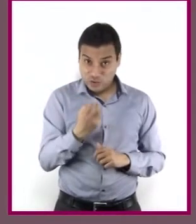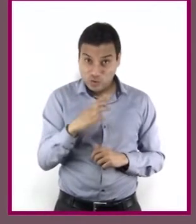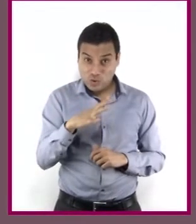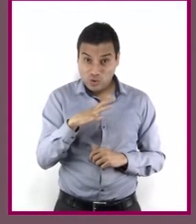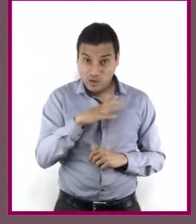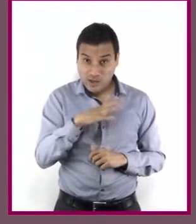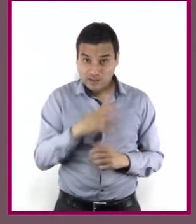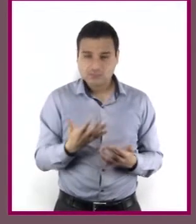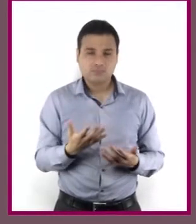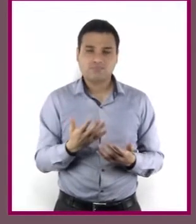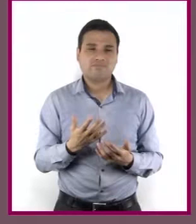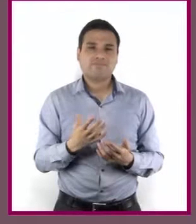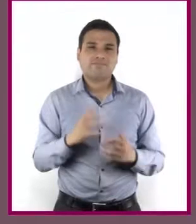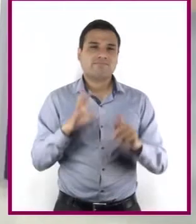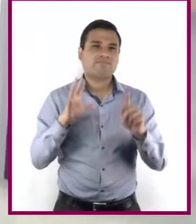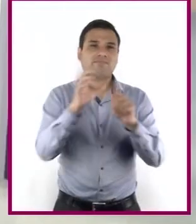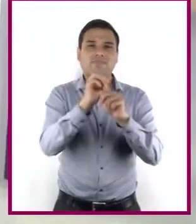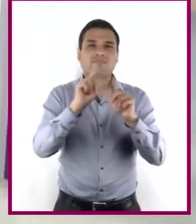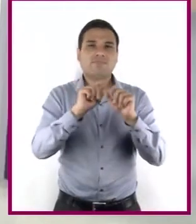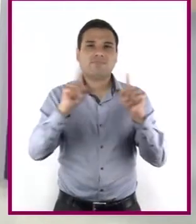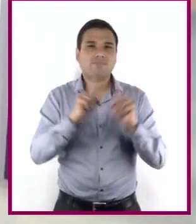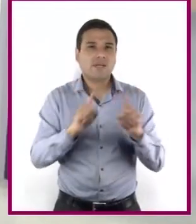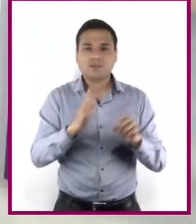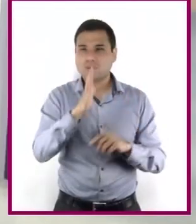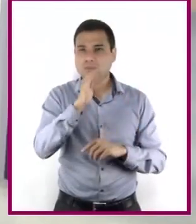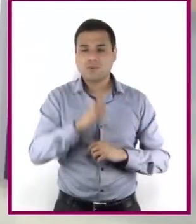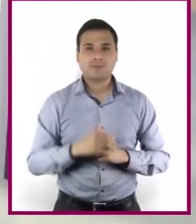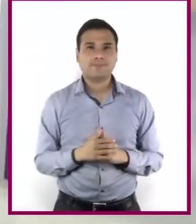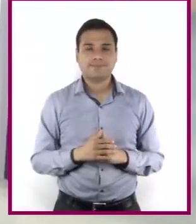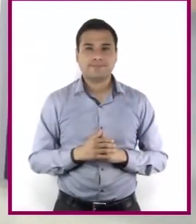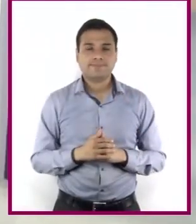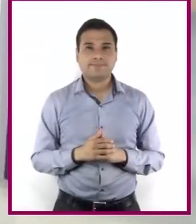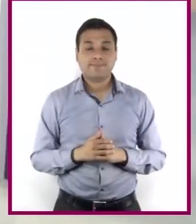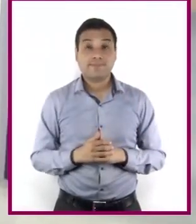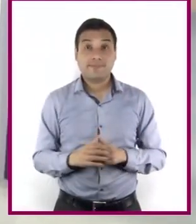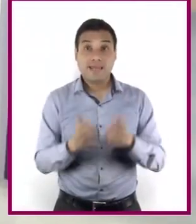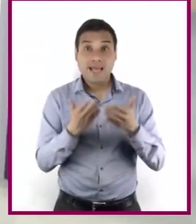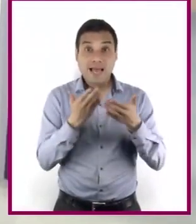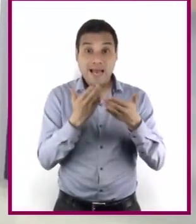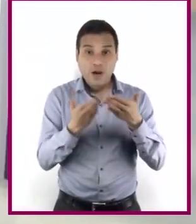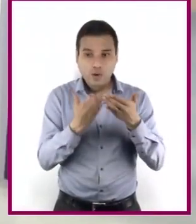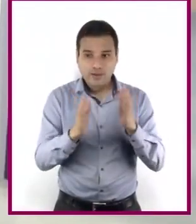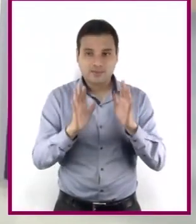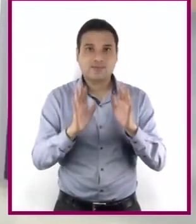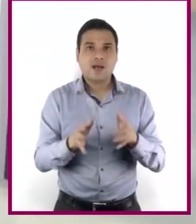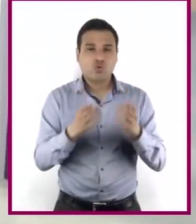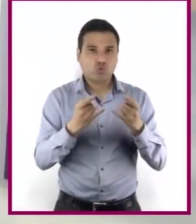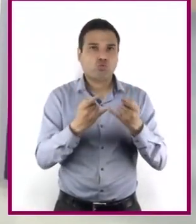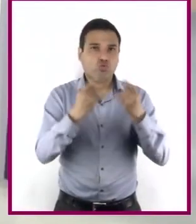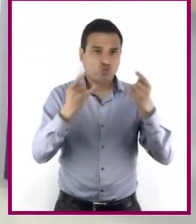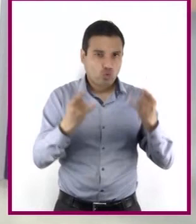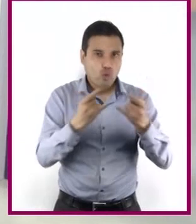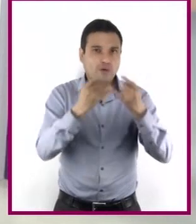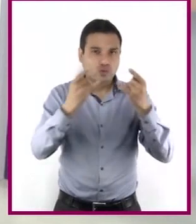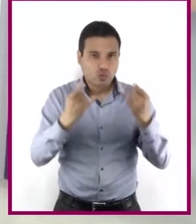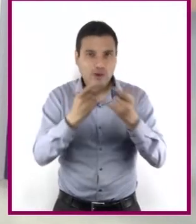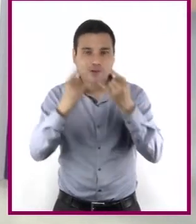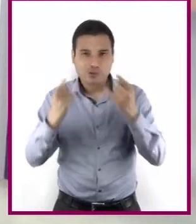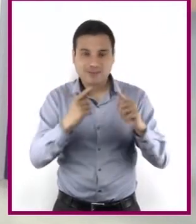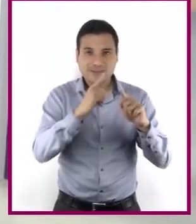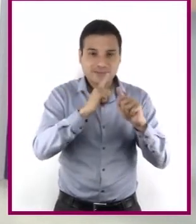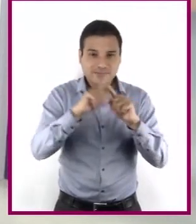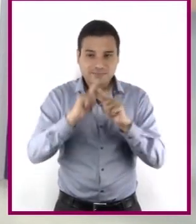podremos alcanzar un mundo de paz". Hasta ahora hemos visto casos de discriminación en algunos lugares del